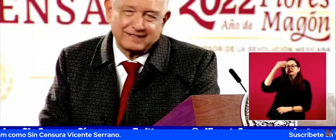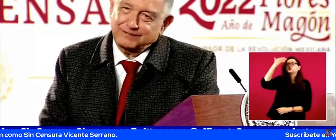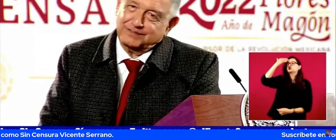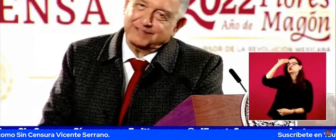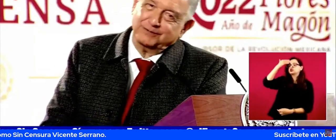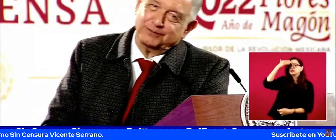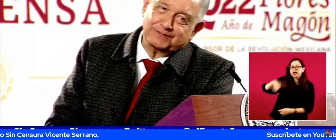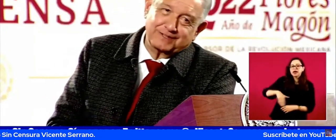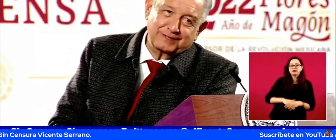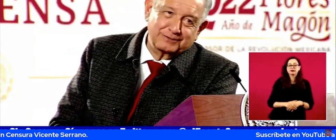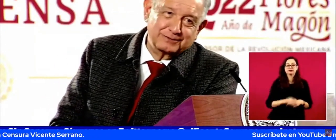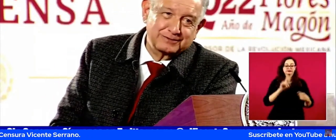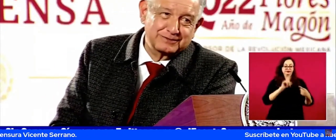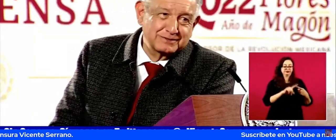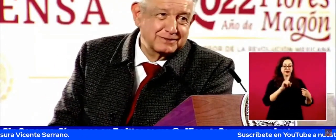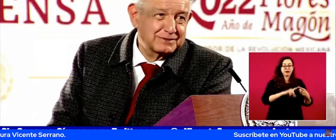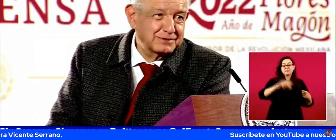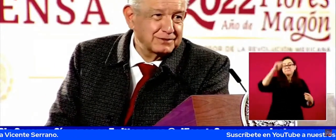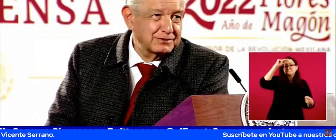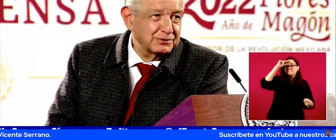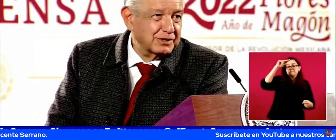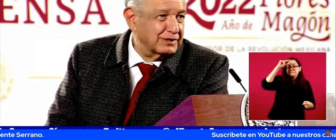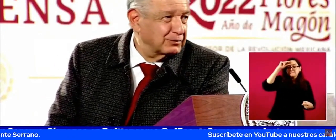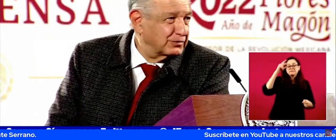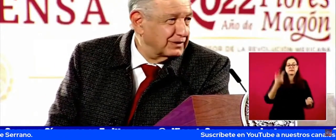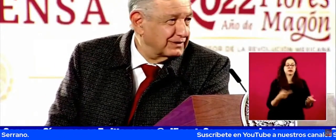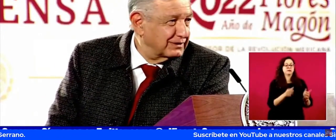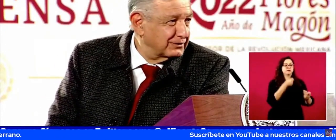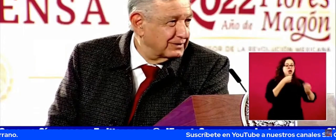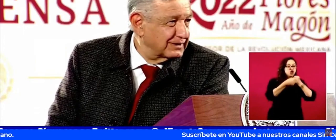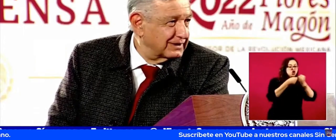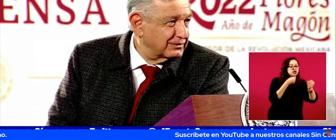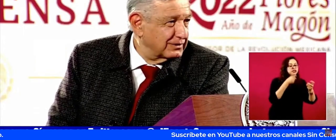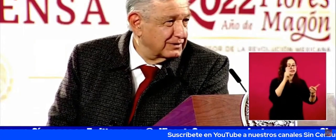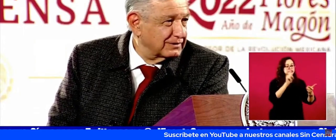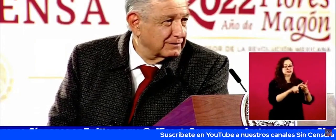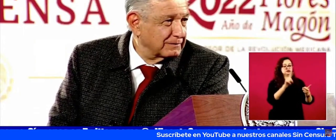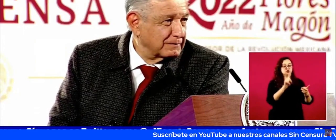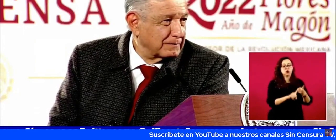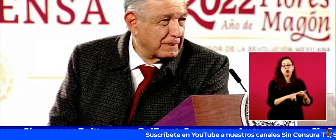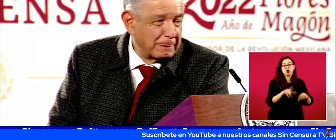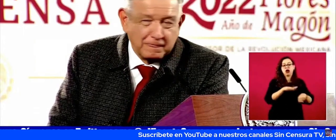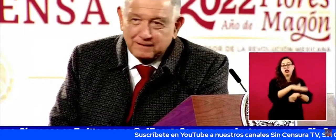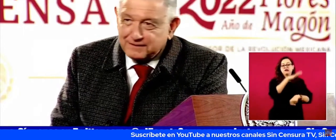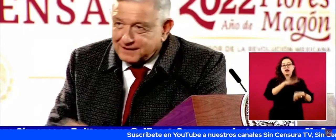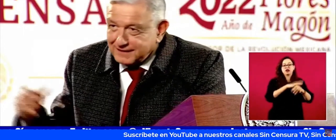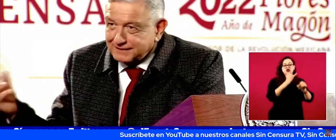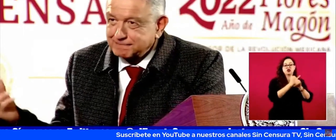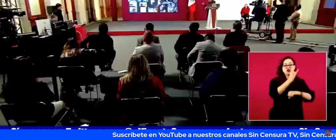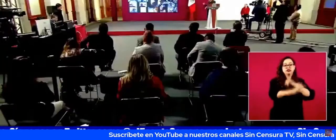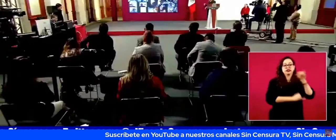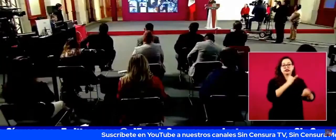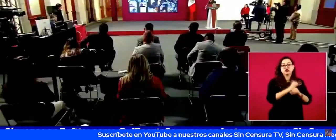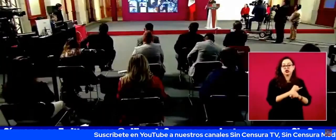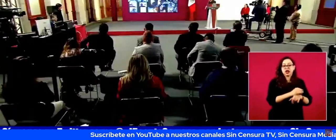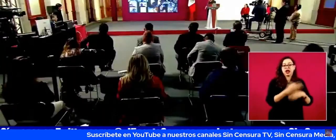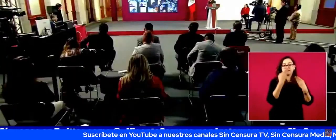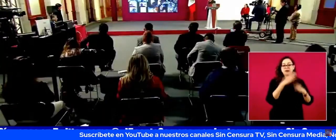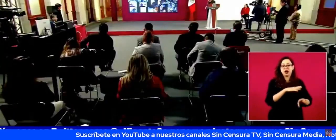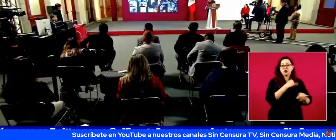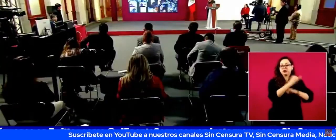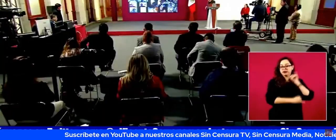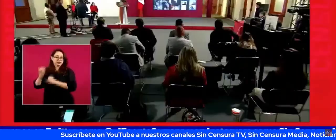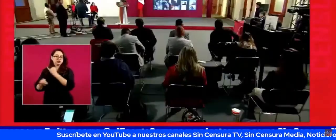las calificadoras, claro, organismos financieros internacionales. Síguele.